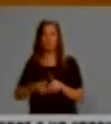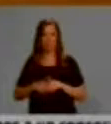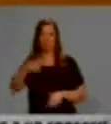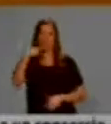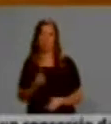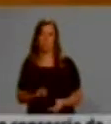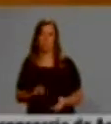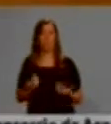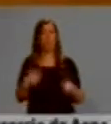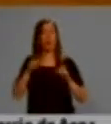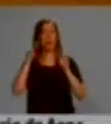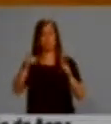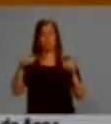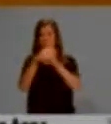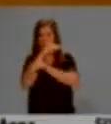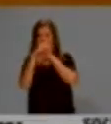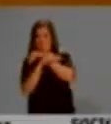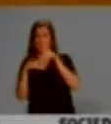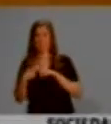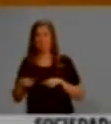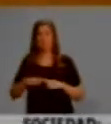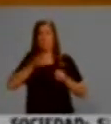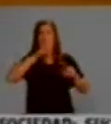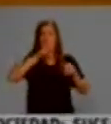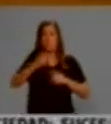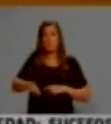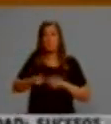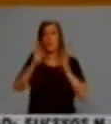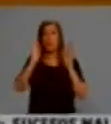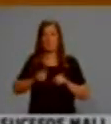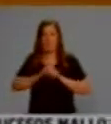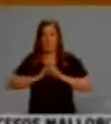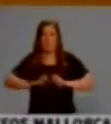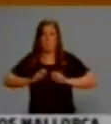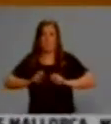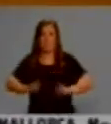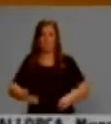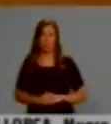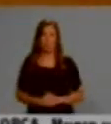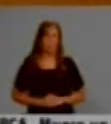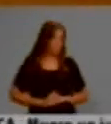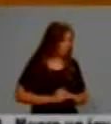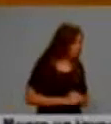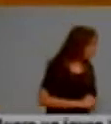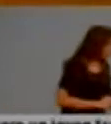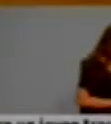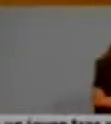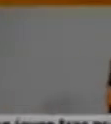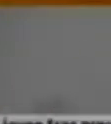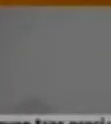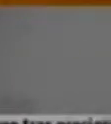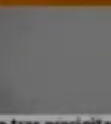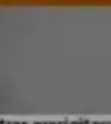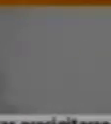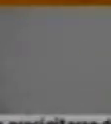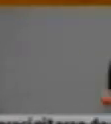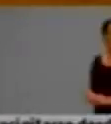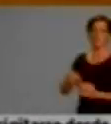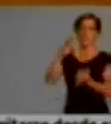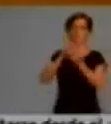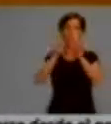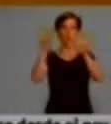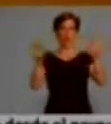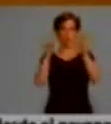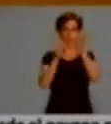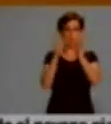Popular. Pero su historia de incongruencias y declaraciones ha ido a más. El día 8 de abril del 2010, el